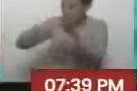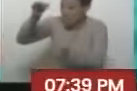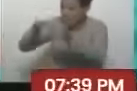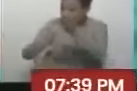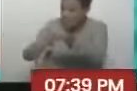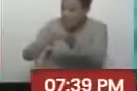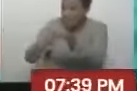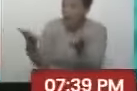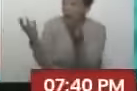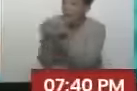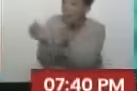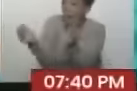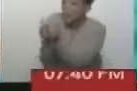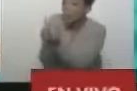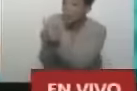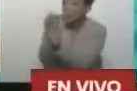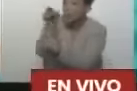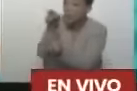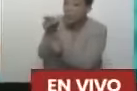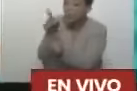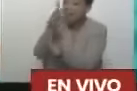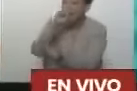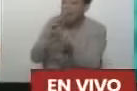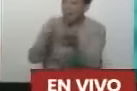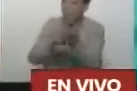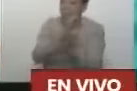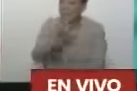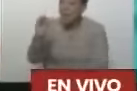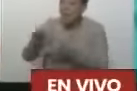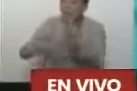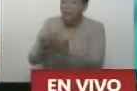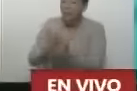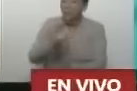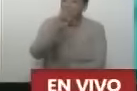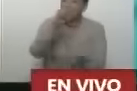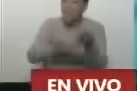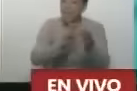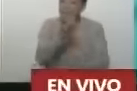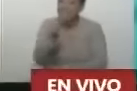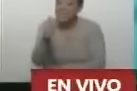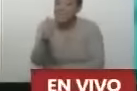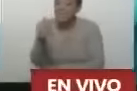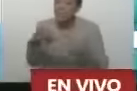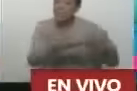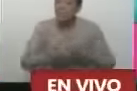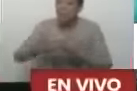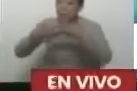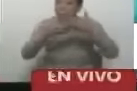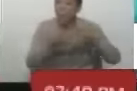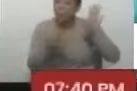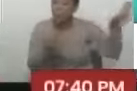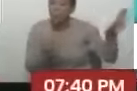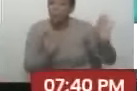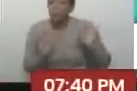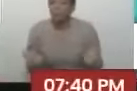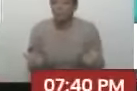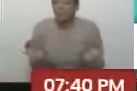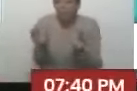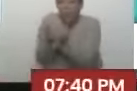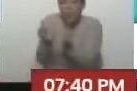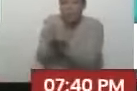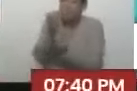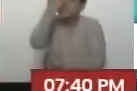adjunta y principal desde el año 2000 hasta el año 2010 del departamento de estado de los Estados